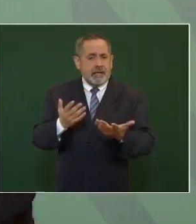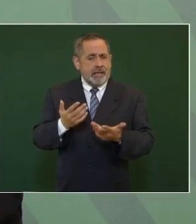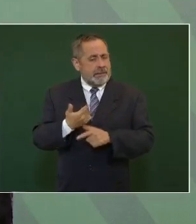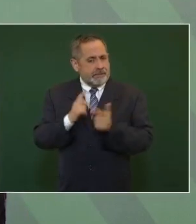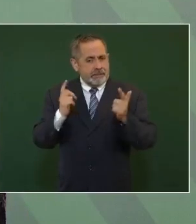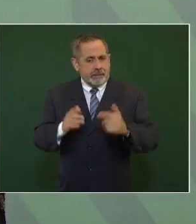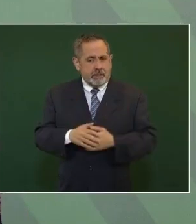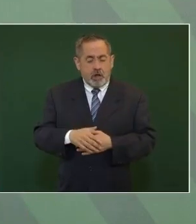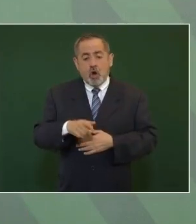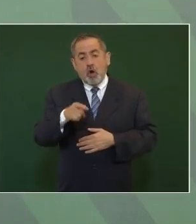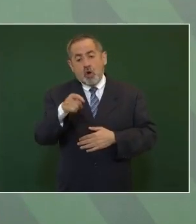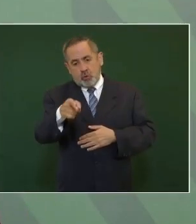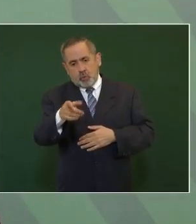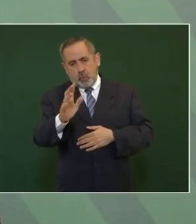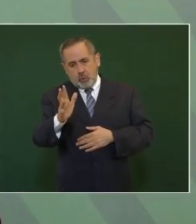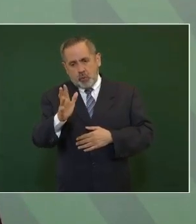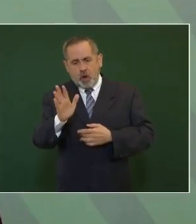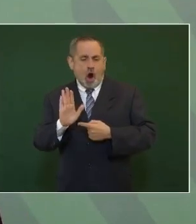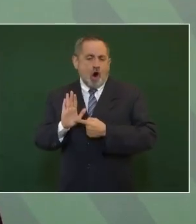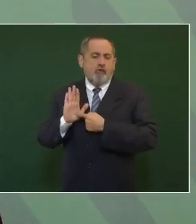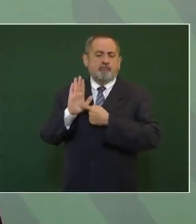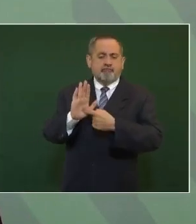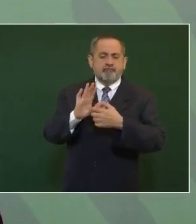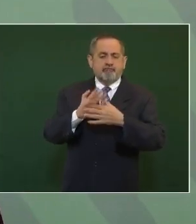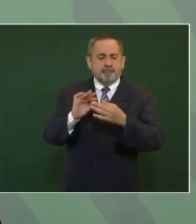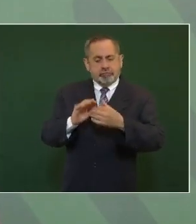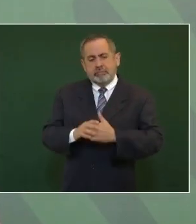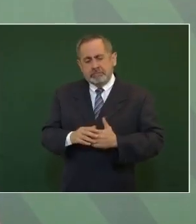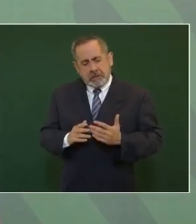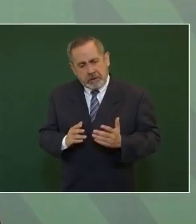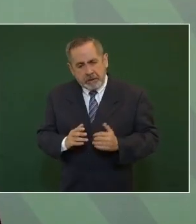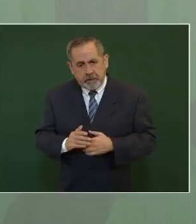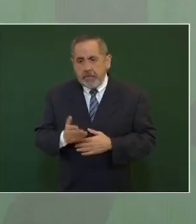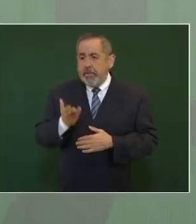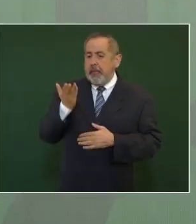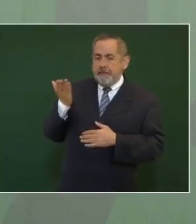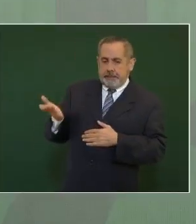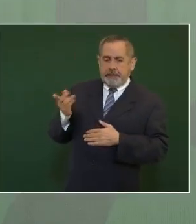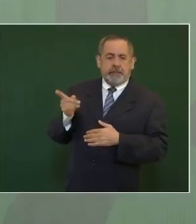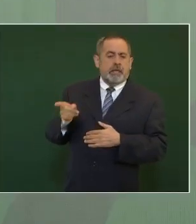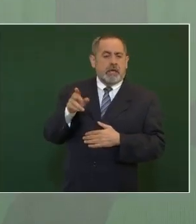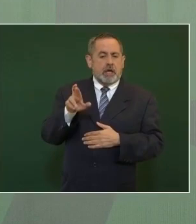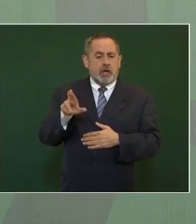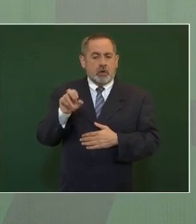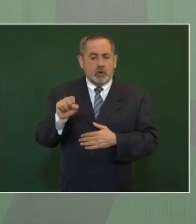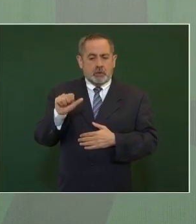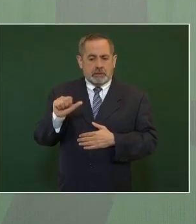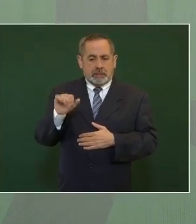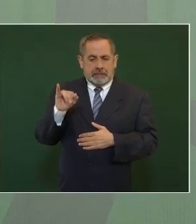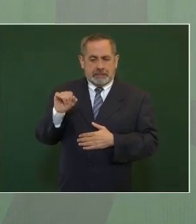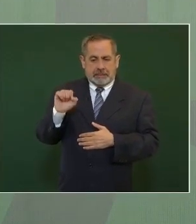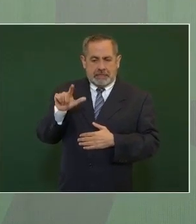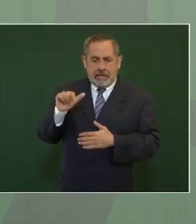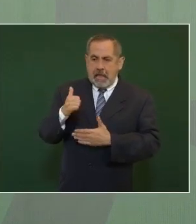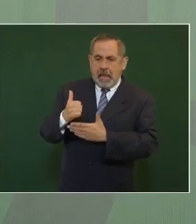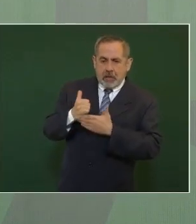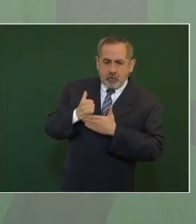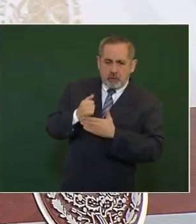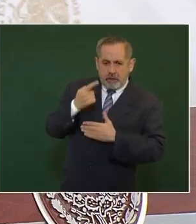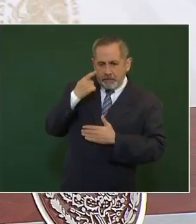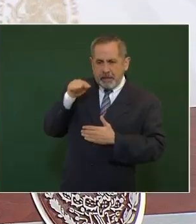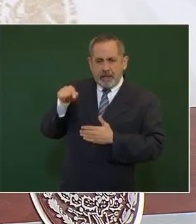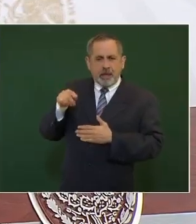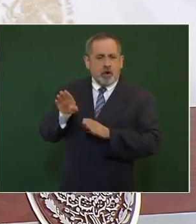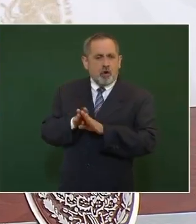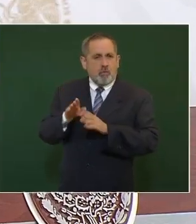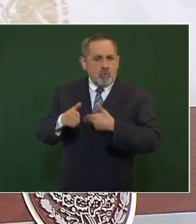Entonces, tú ya expusiste, vamos a pedirle a Rosa Isela que nos ayude a ver hasta